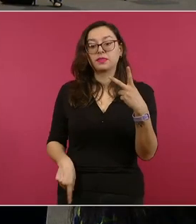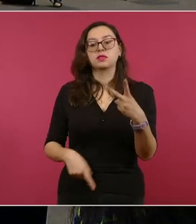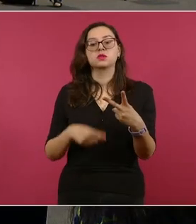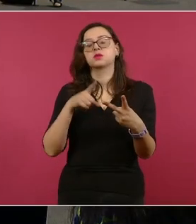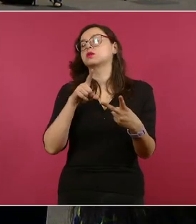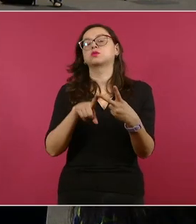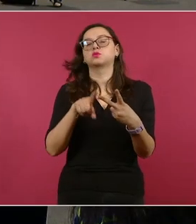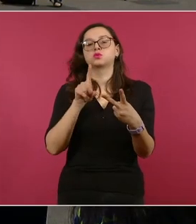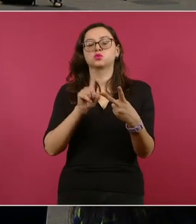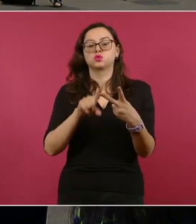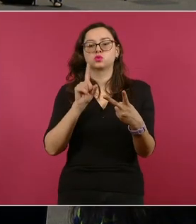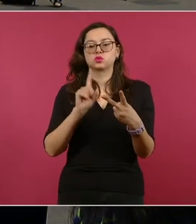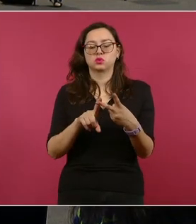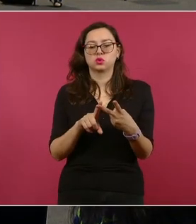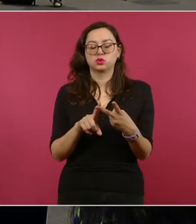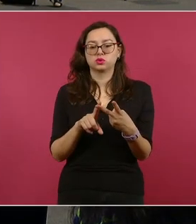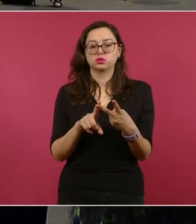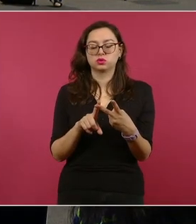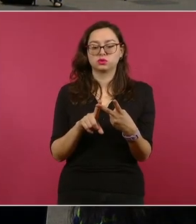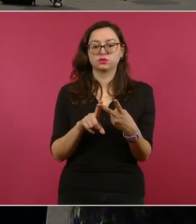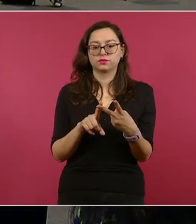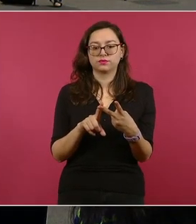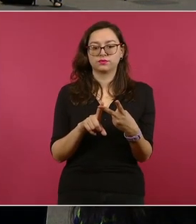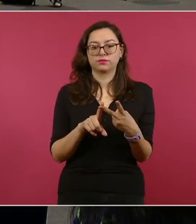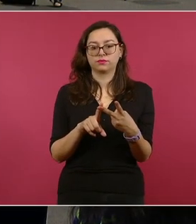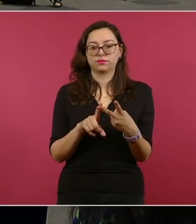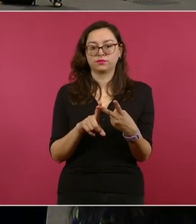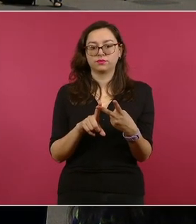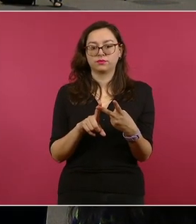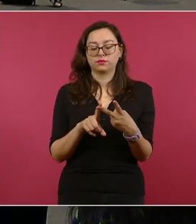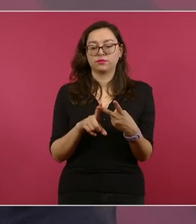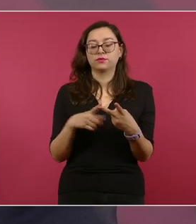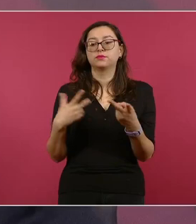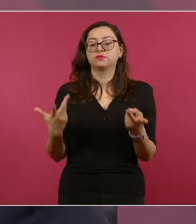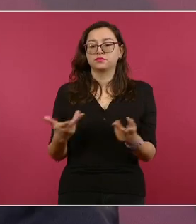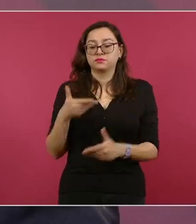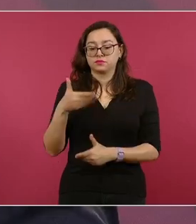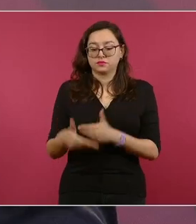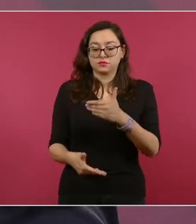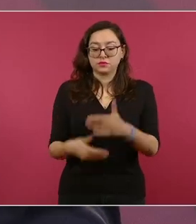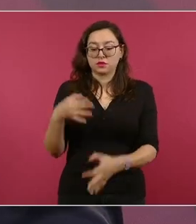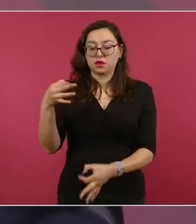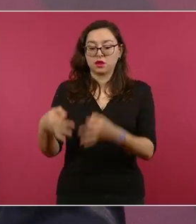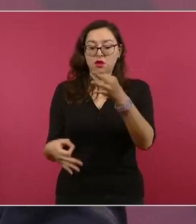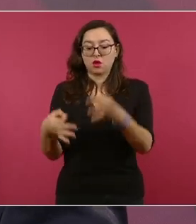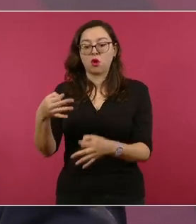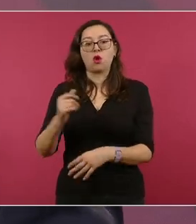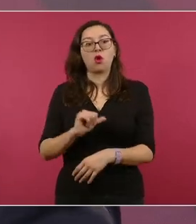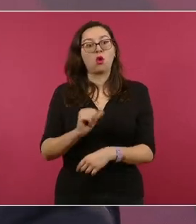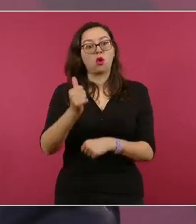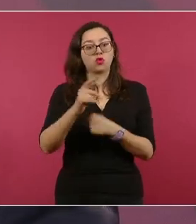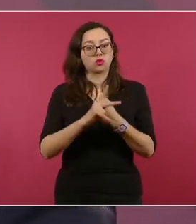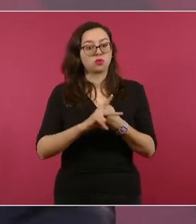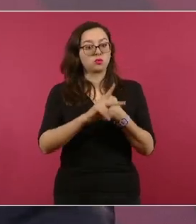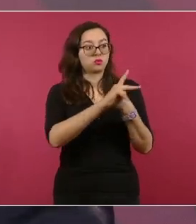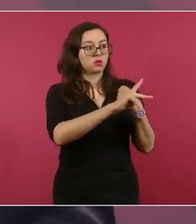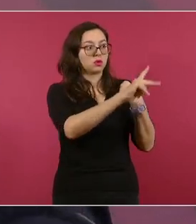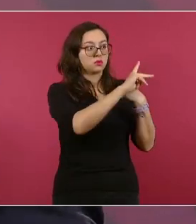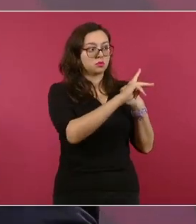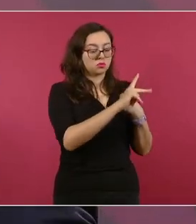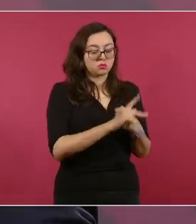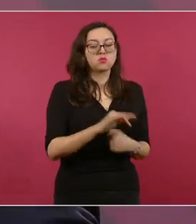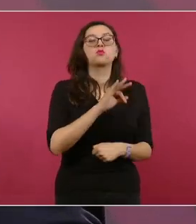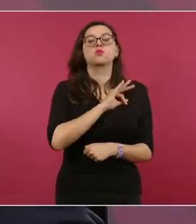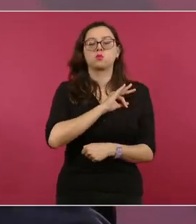que como parte del procedimiento ante la Corte Internacional de Justicia, otros países de la comunidad internacional pueden